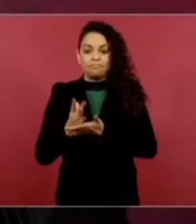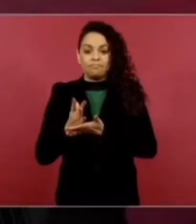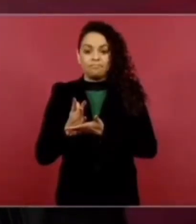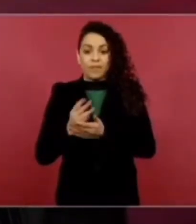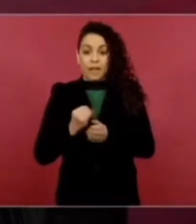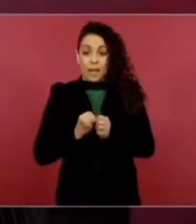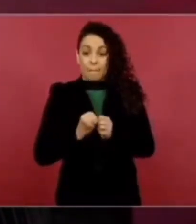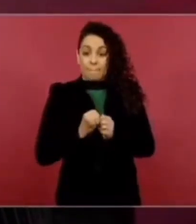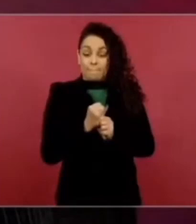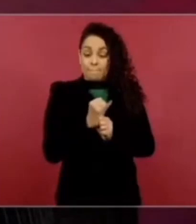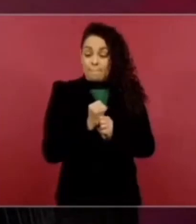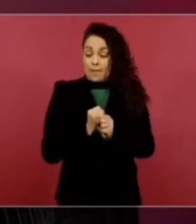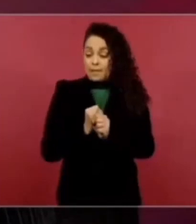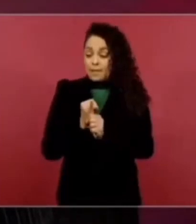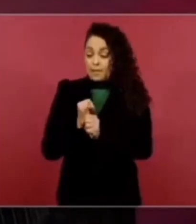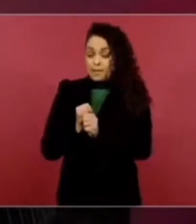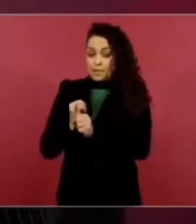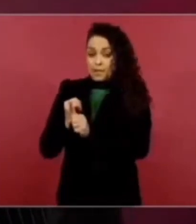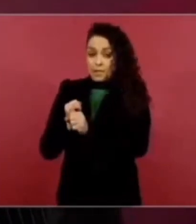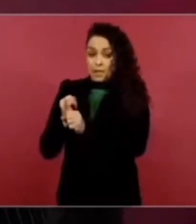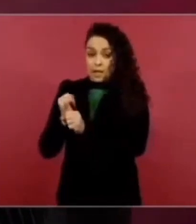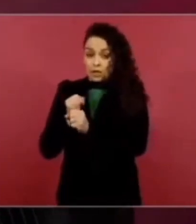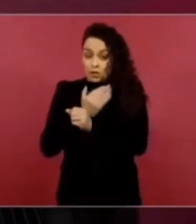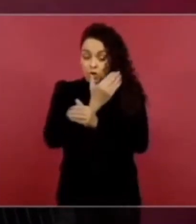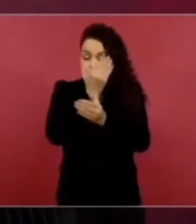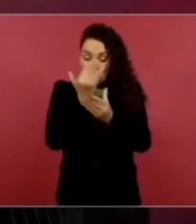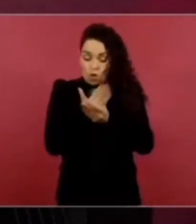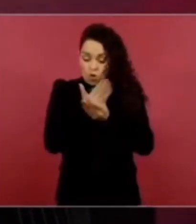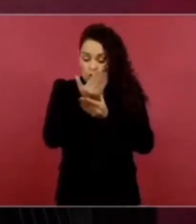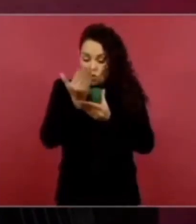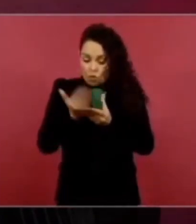nada en donde